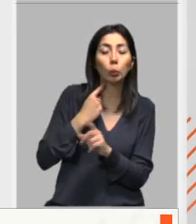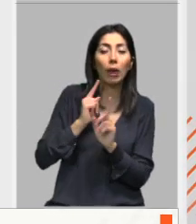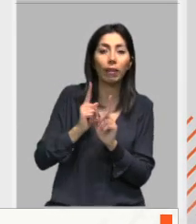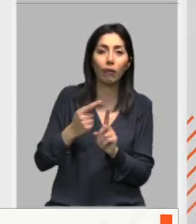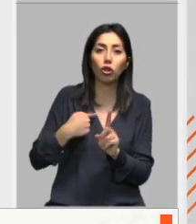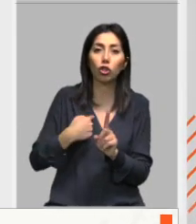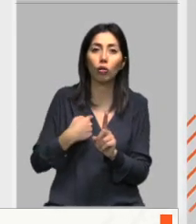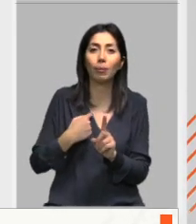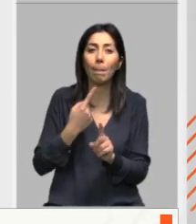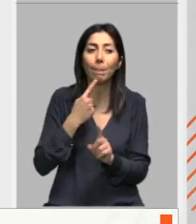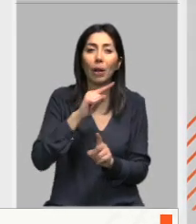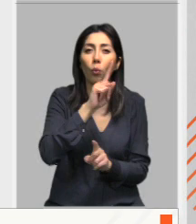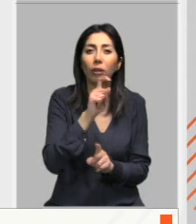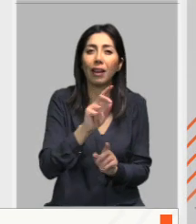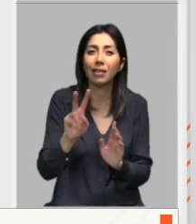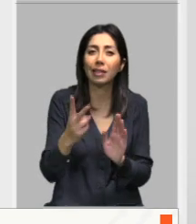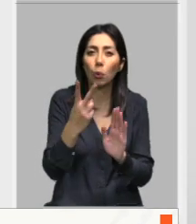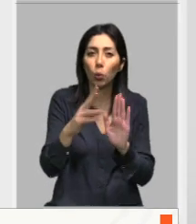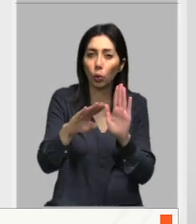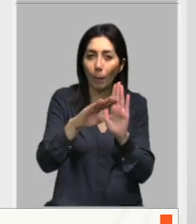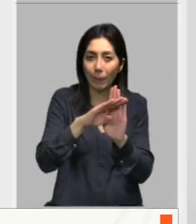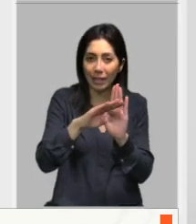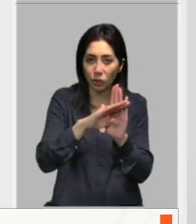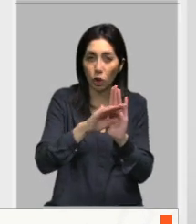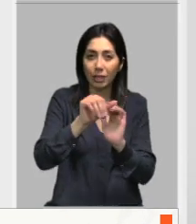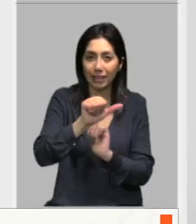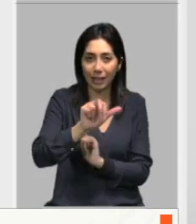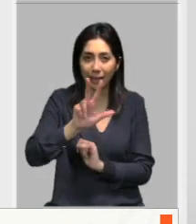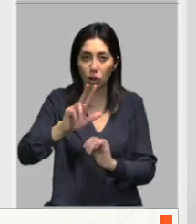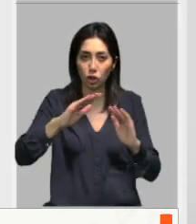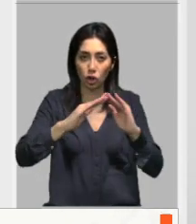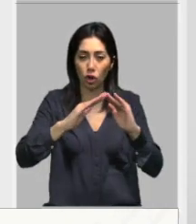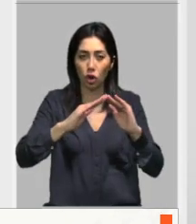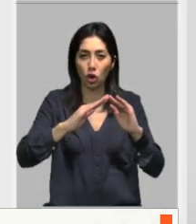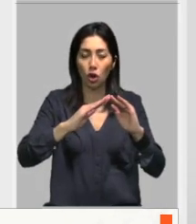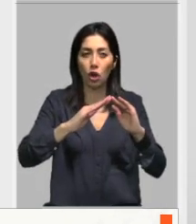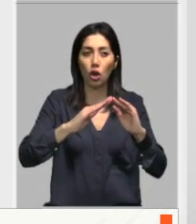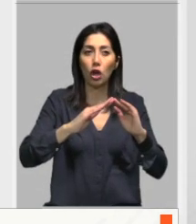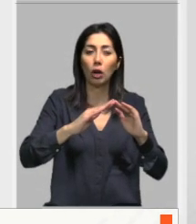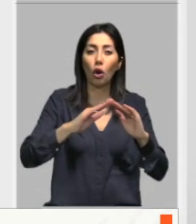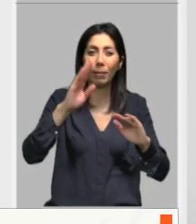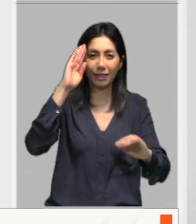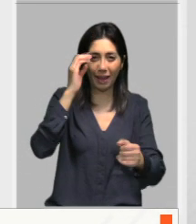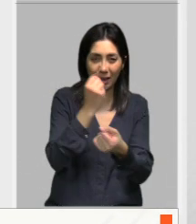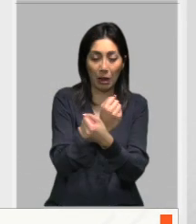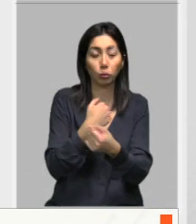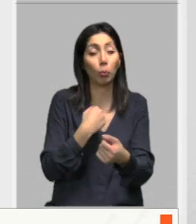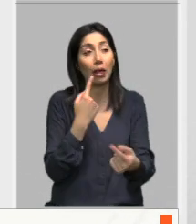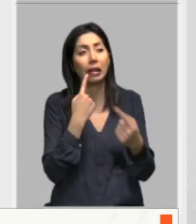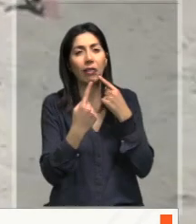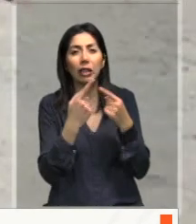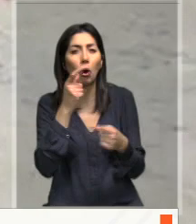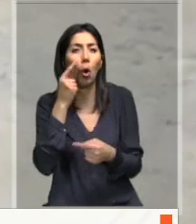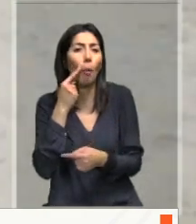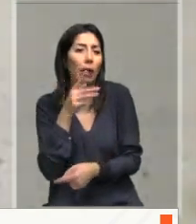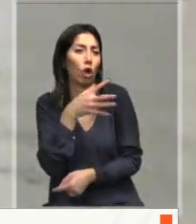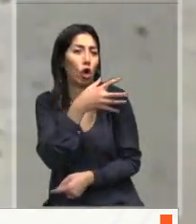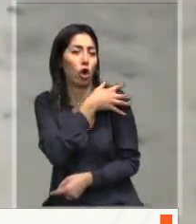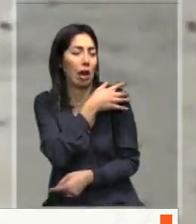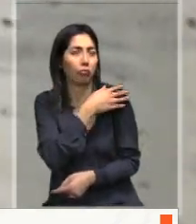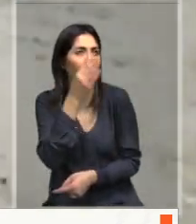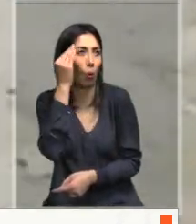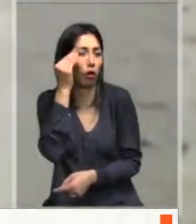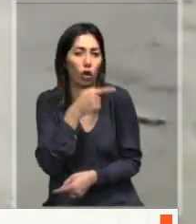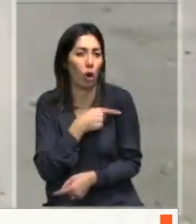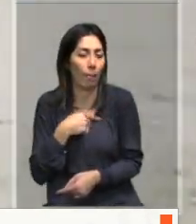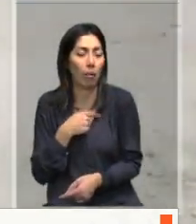en el segundo piso de la misma 68 comisaría de carabineros. Me entrevisté con un coronel a cargo, no recuerdo su nombre. Yo le informé